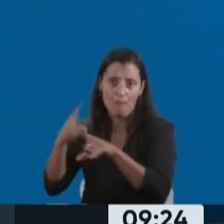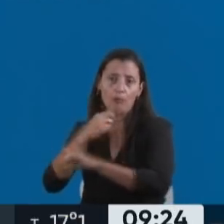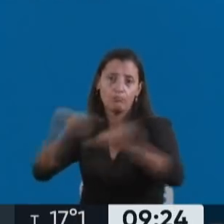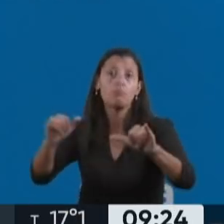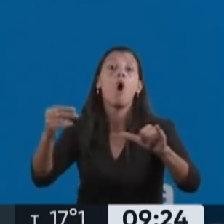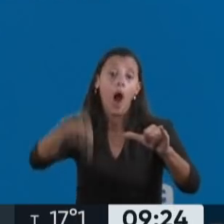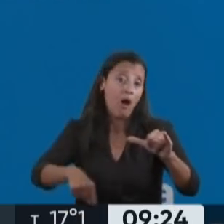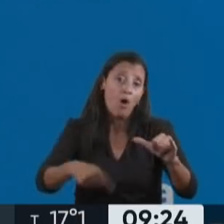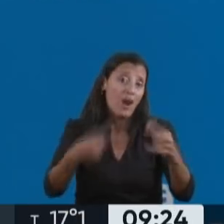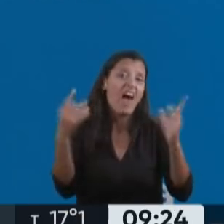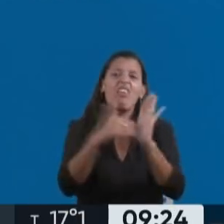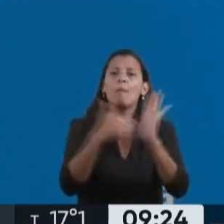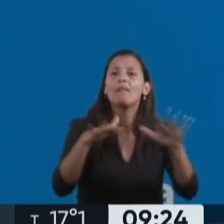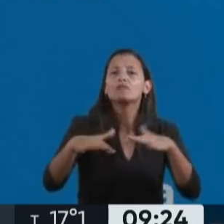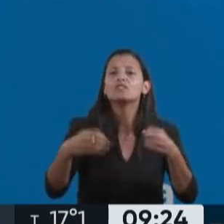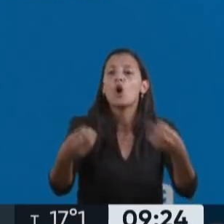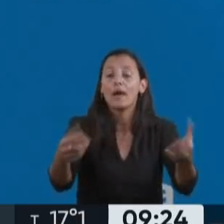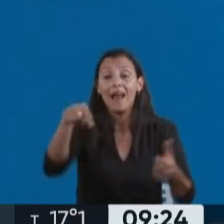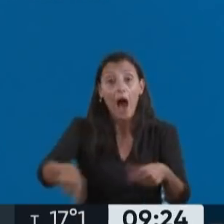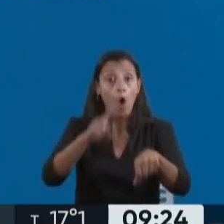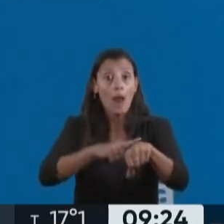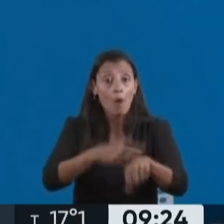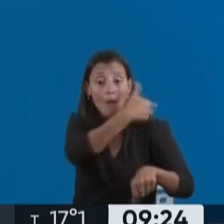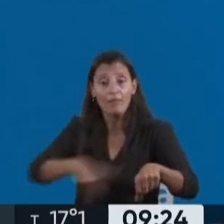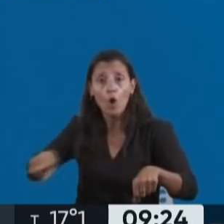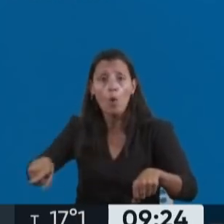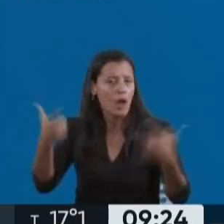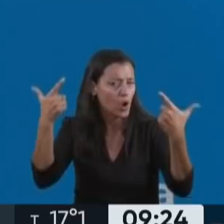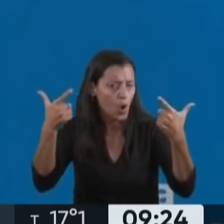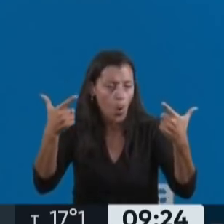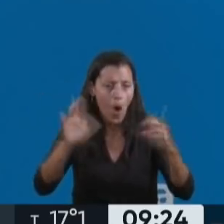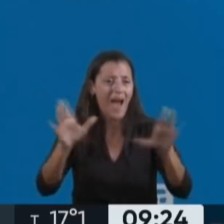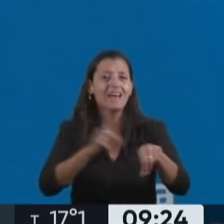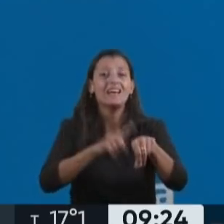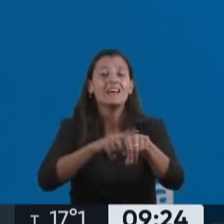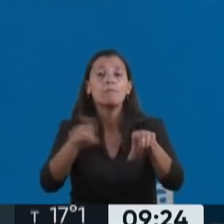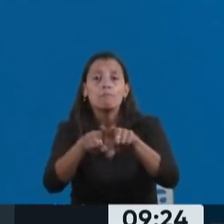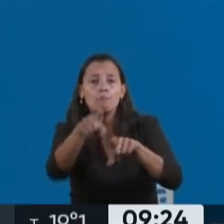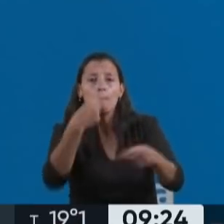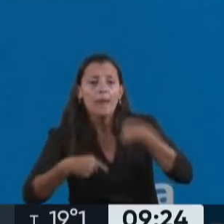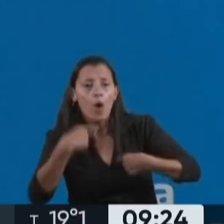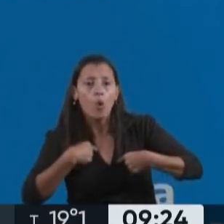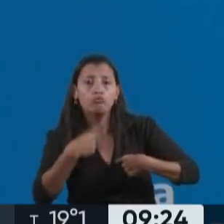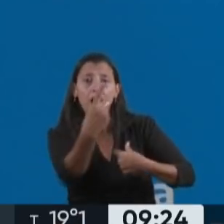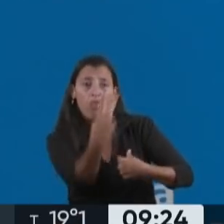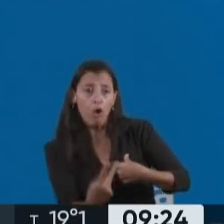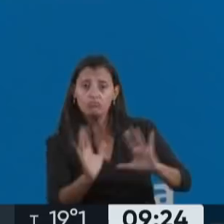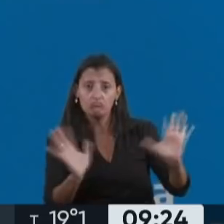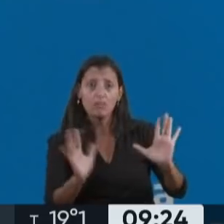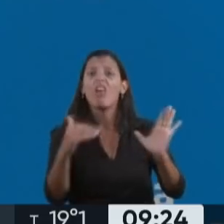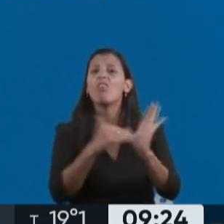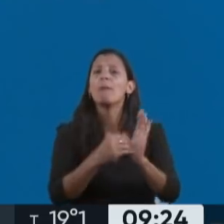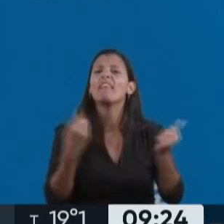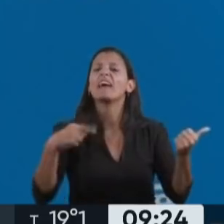momento puntual, el Gobierno Nacional no está analizando ninguna de las dos situaciones que usted plantea. Son situaciones que van decidiendo cada uno de